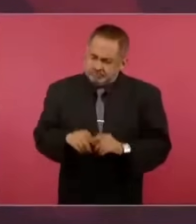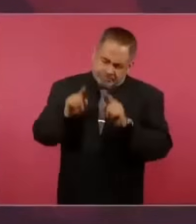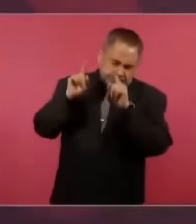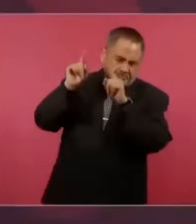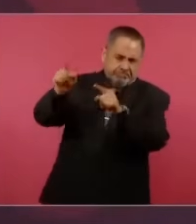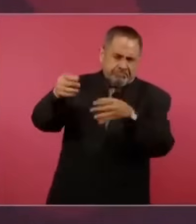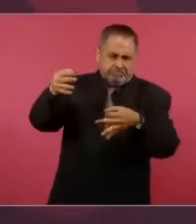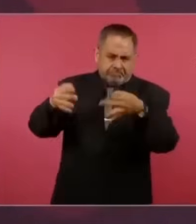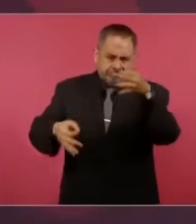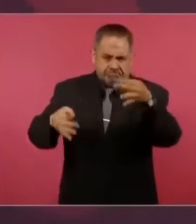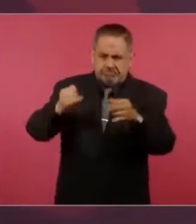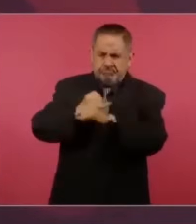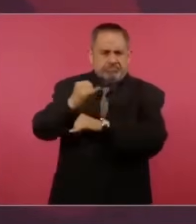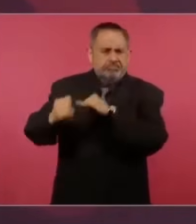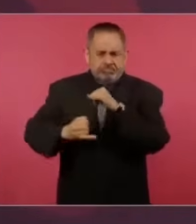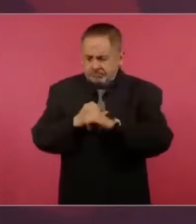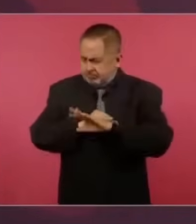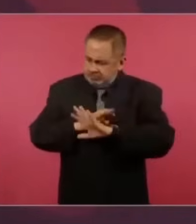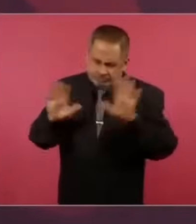Corte. Además,